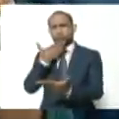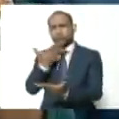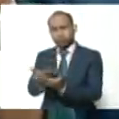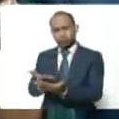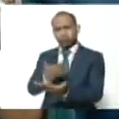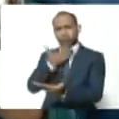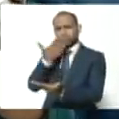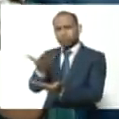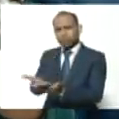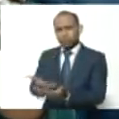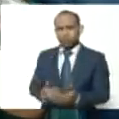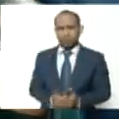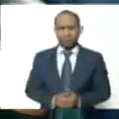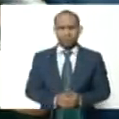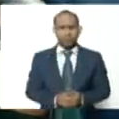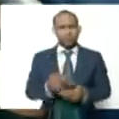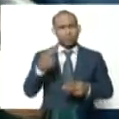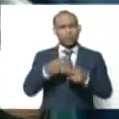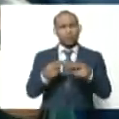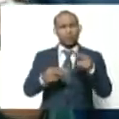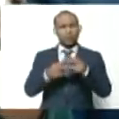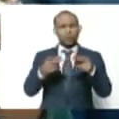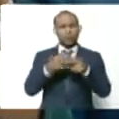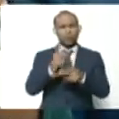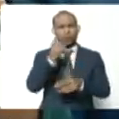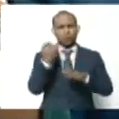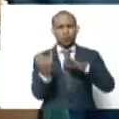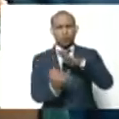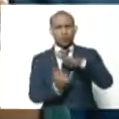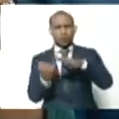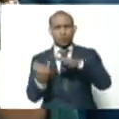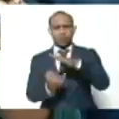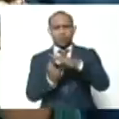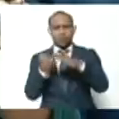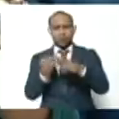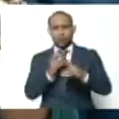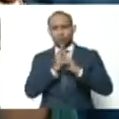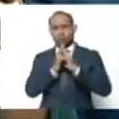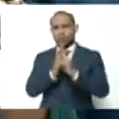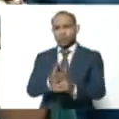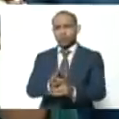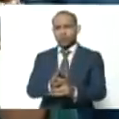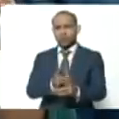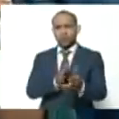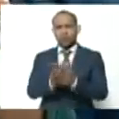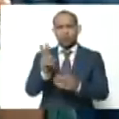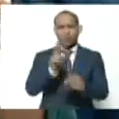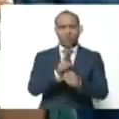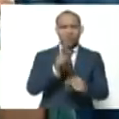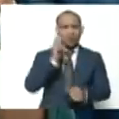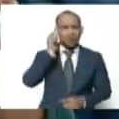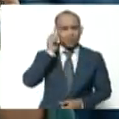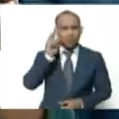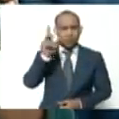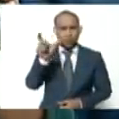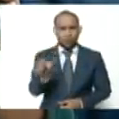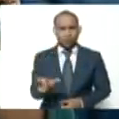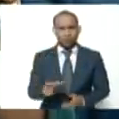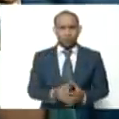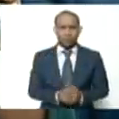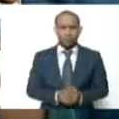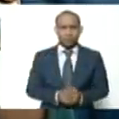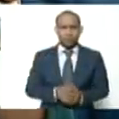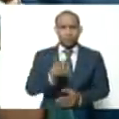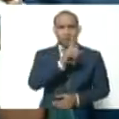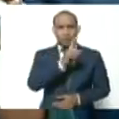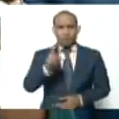desafíos para la construcción de una institucionalidad que responda a este flagelo. En la República Bolivariana